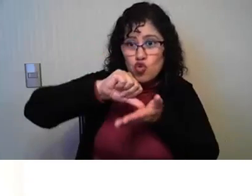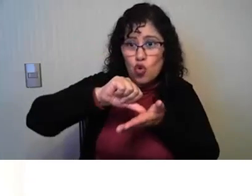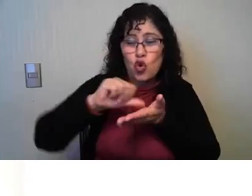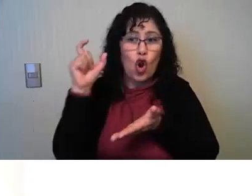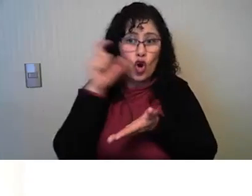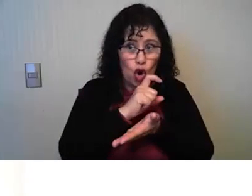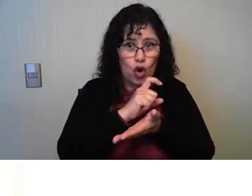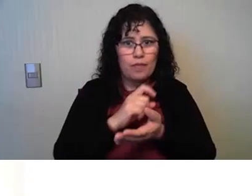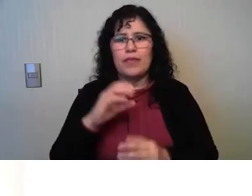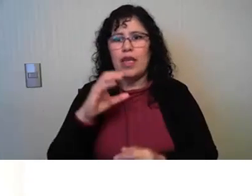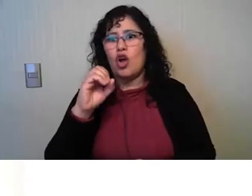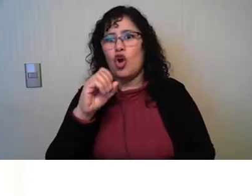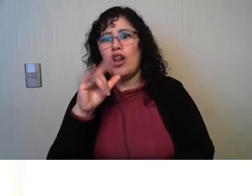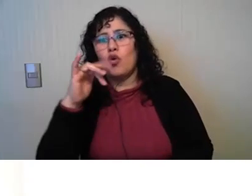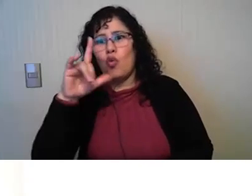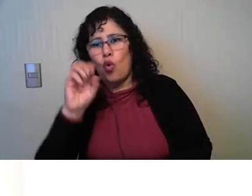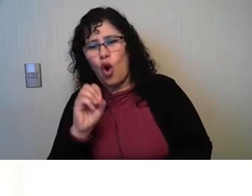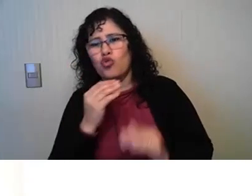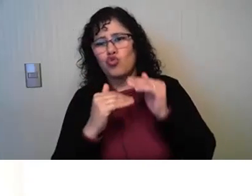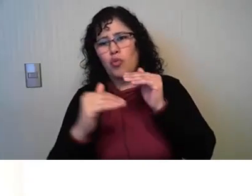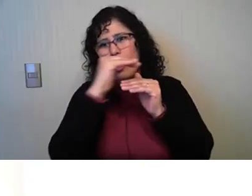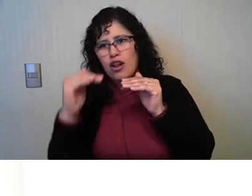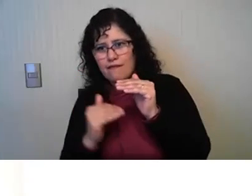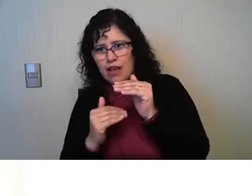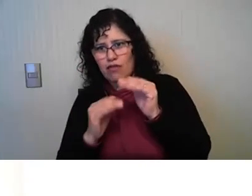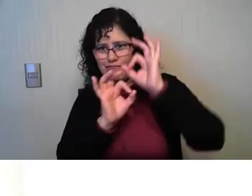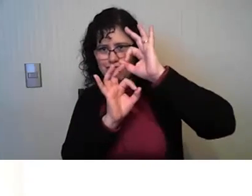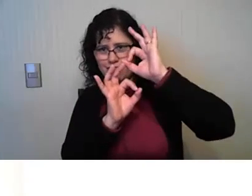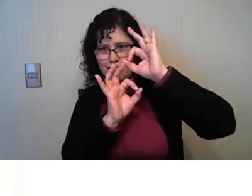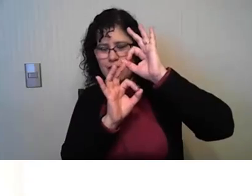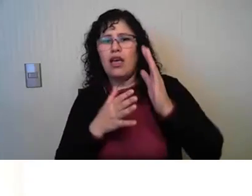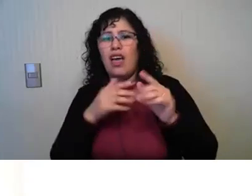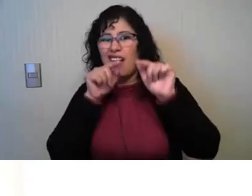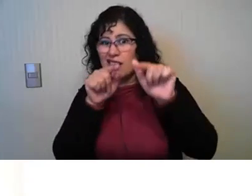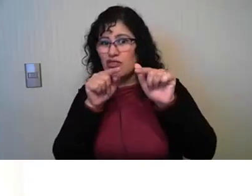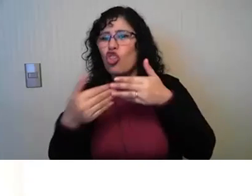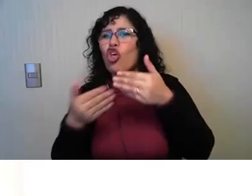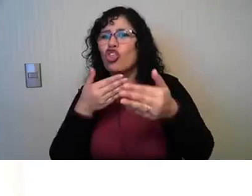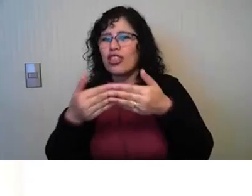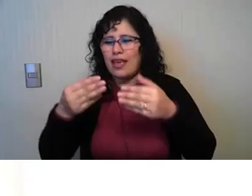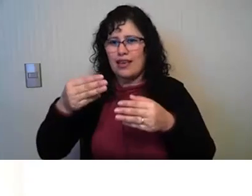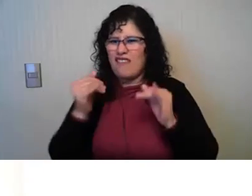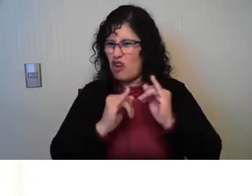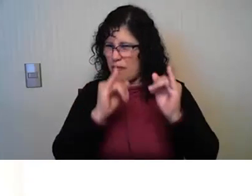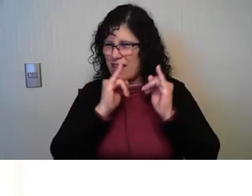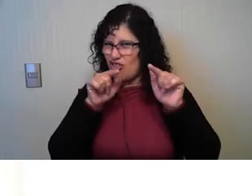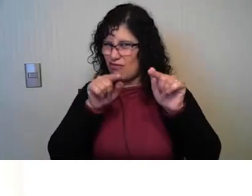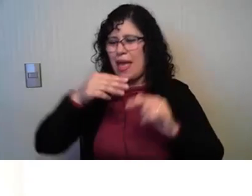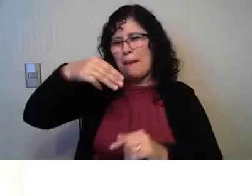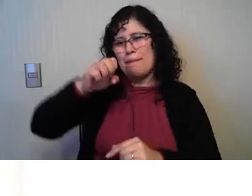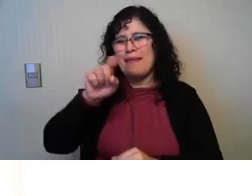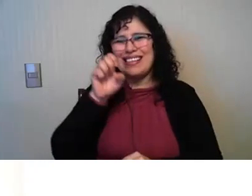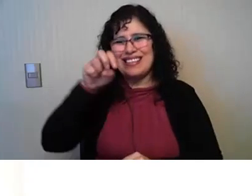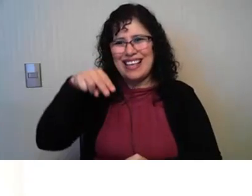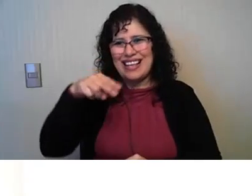los colículos superior y el colículo inferior. Toda esta información en el mesencéfalo. Luego tenemos los núcleos del puente, en